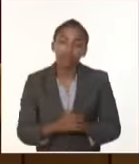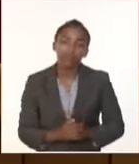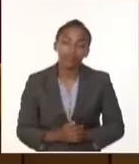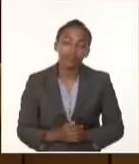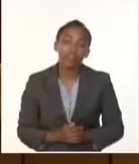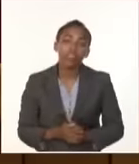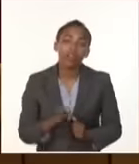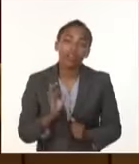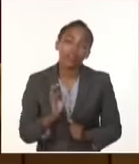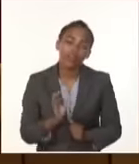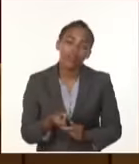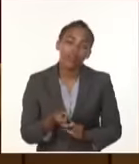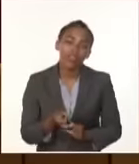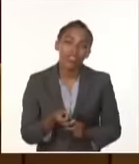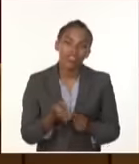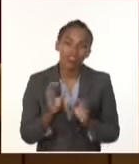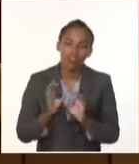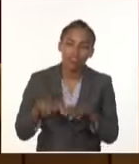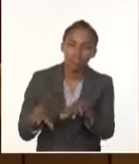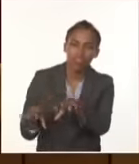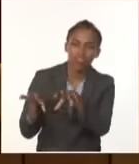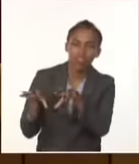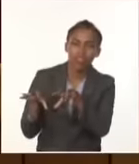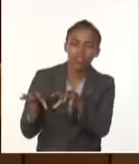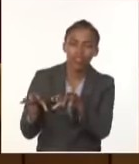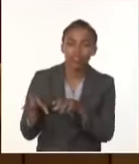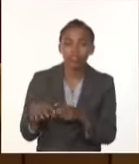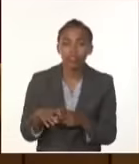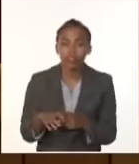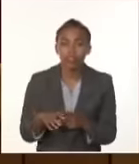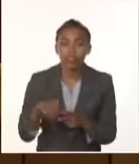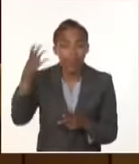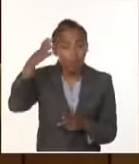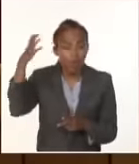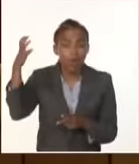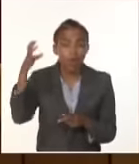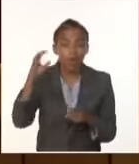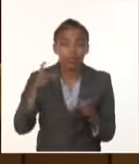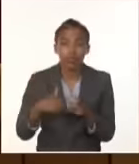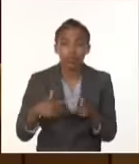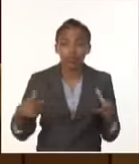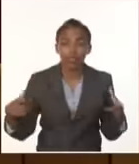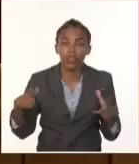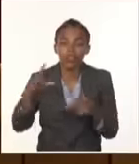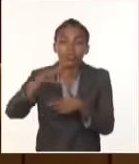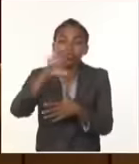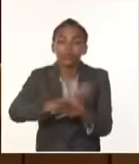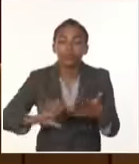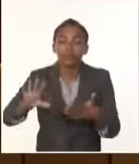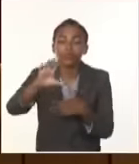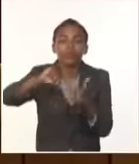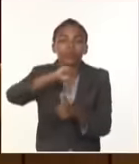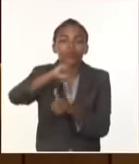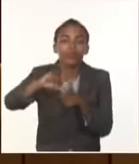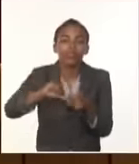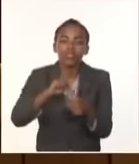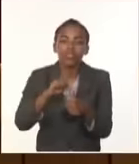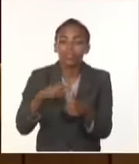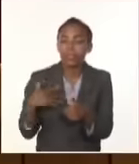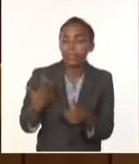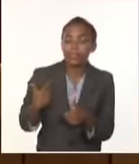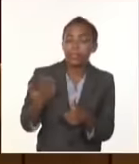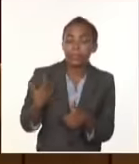eso provoca tanto rechazo. Por eso decenas de gobiernos, en especial en América Latina y el Caribe, le reclaman a Estados